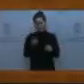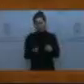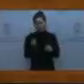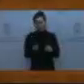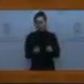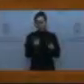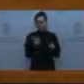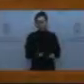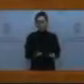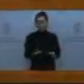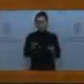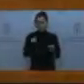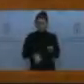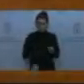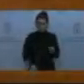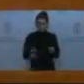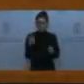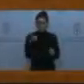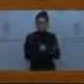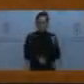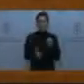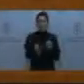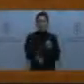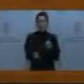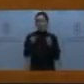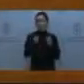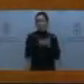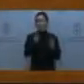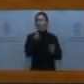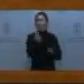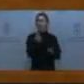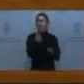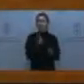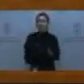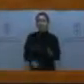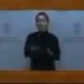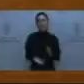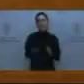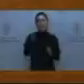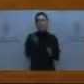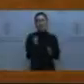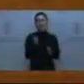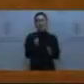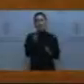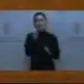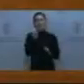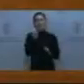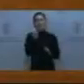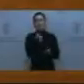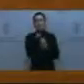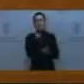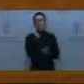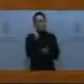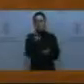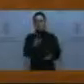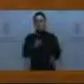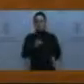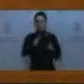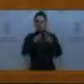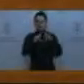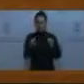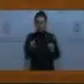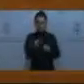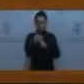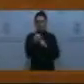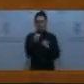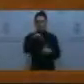este caso, se lo digo, hasta el valor económico, que incluso podría rentabilizar y que para nosotros siempre es importante. Pero yo creo que es una seña de identidad de Asturias. Y en este contexto